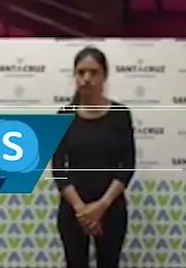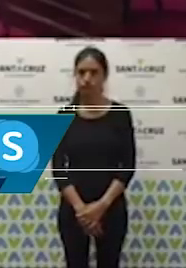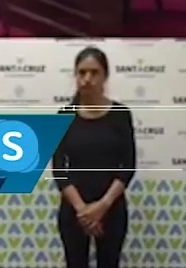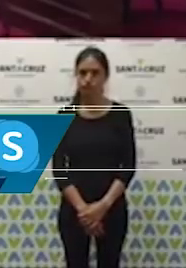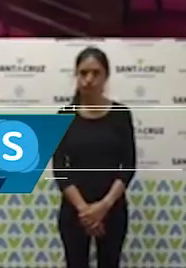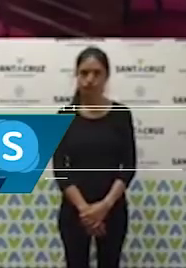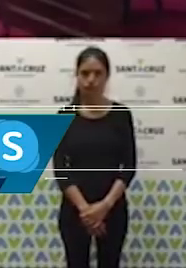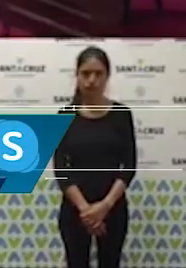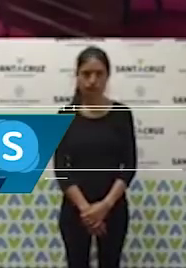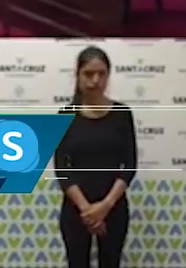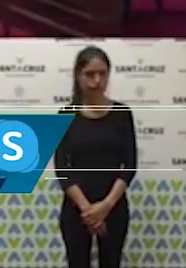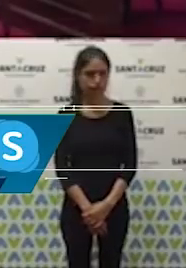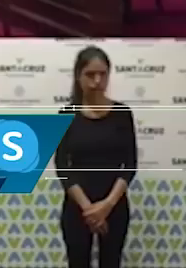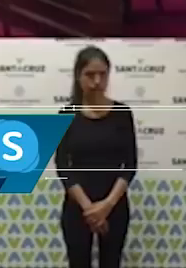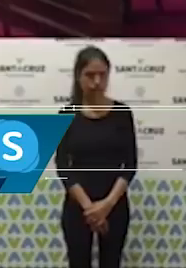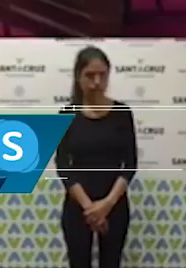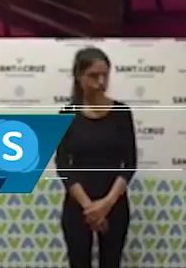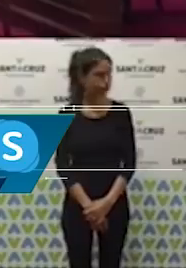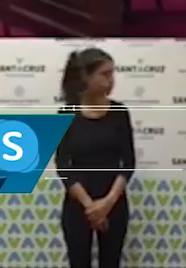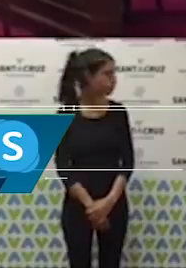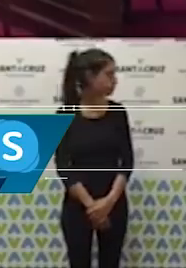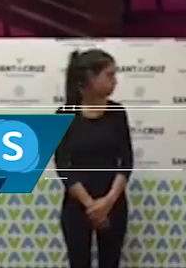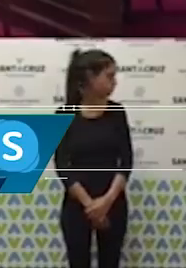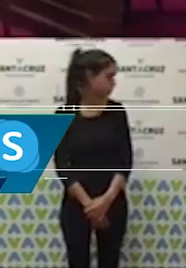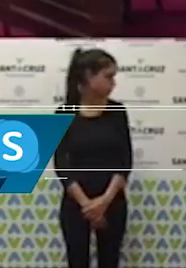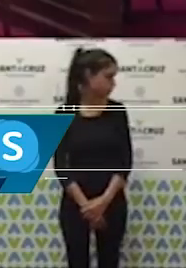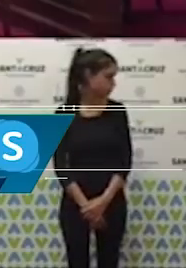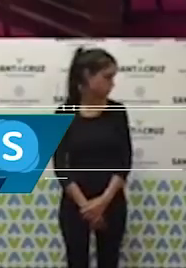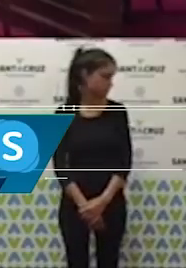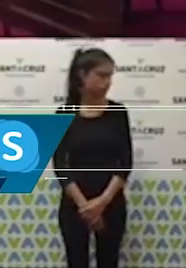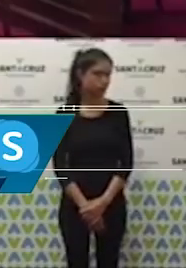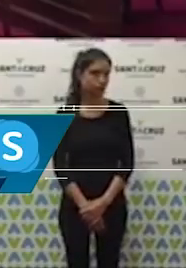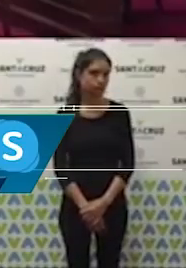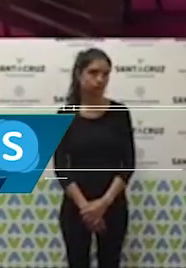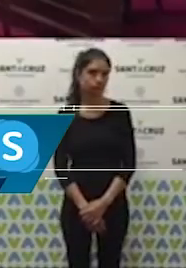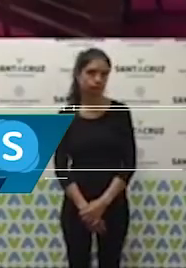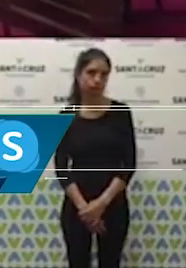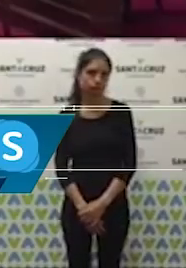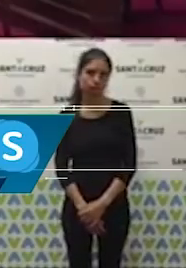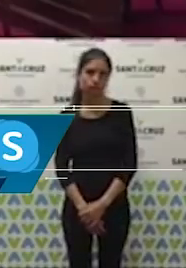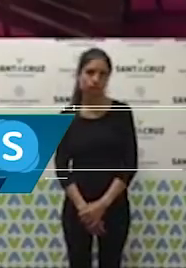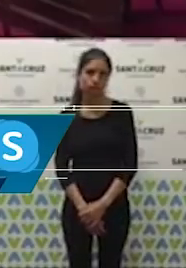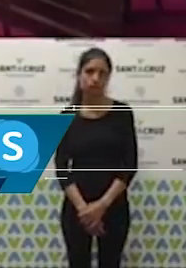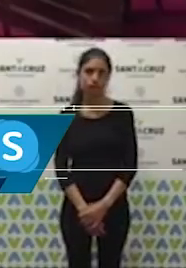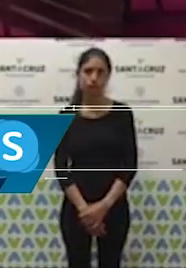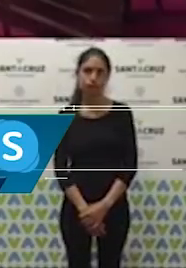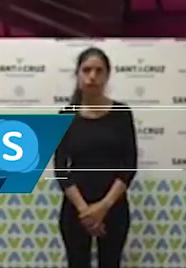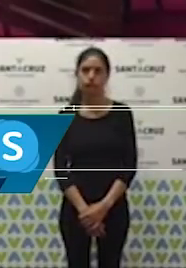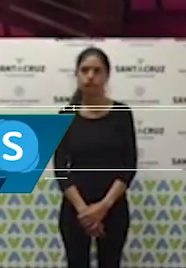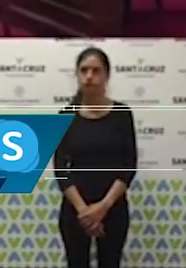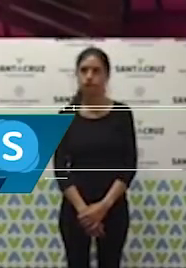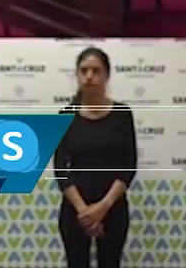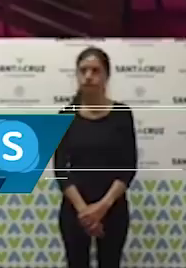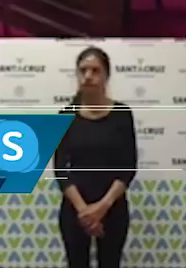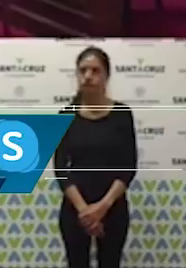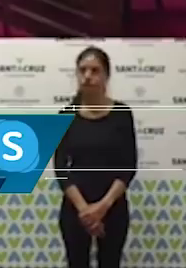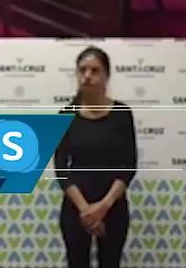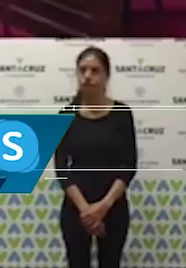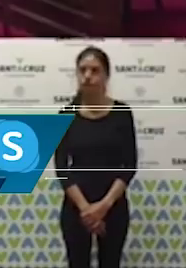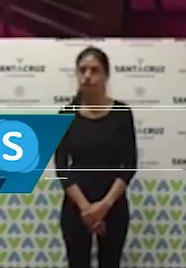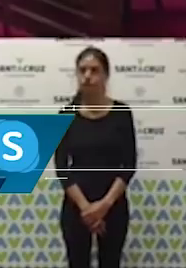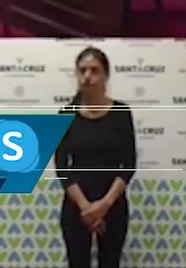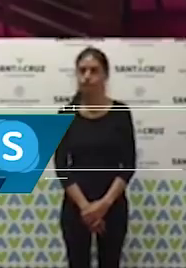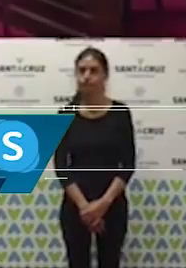PP. Mucha gente para un, pero bueno, ya un cuatripartito, un quintapartito, un